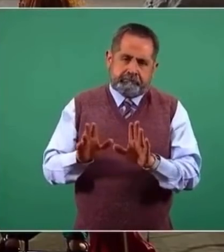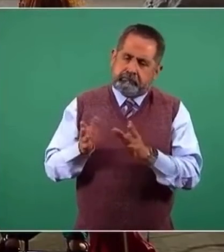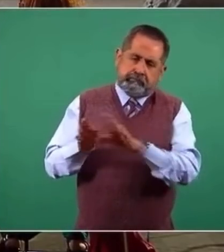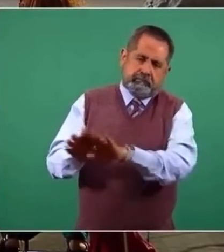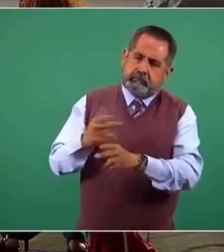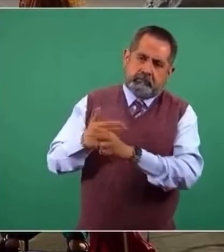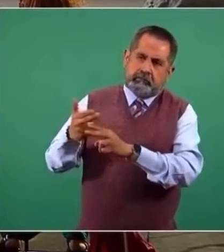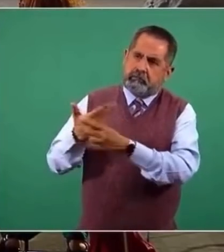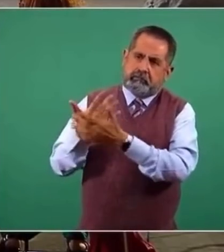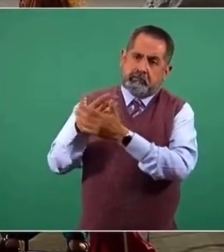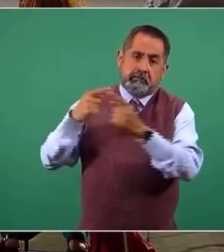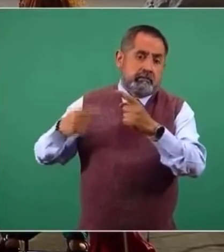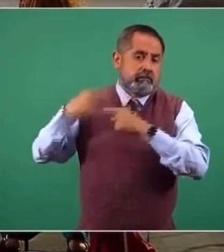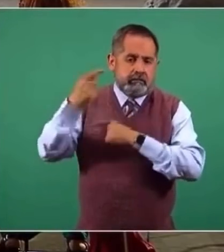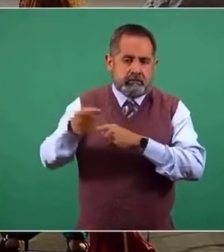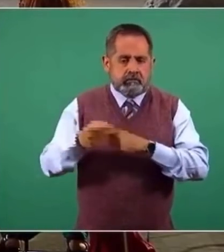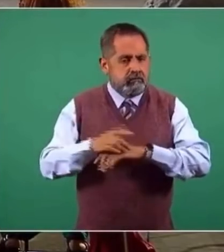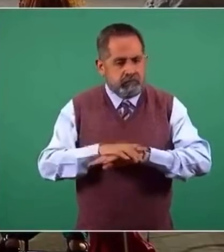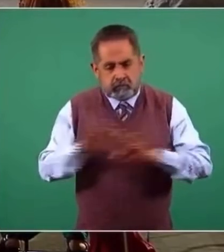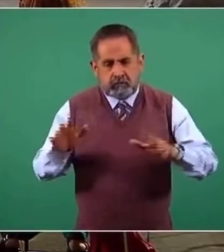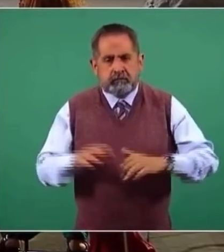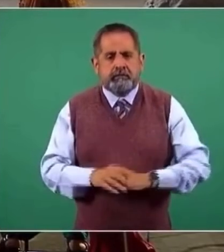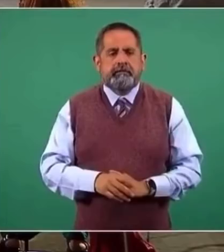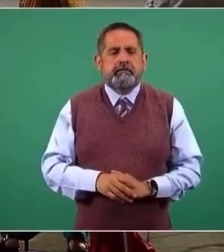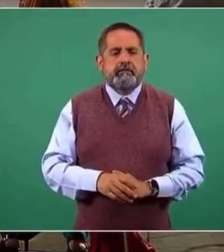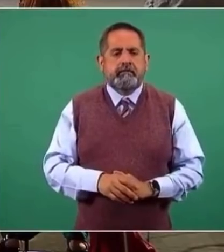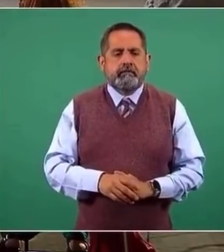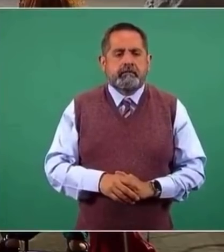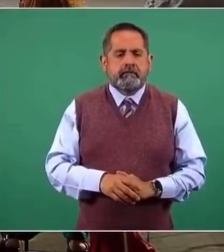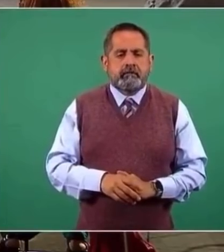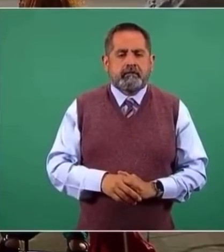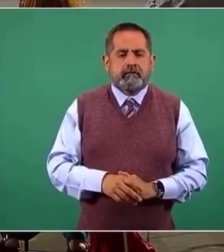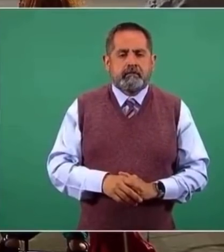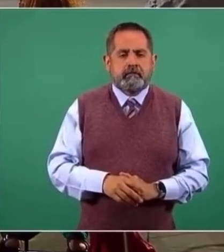para poder activar las clases presenciales y no se deberán de hacer. Sí, gracias. Por favor.